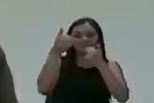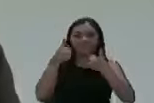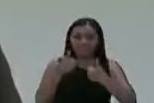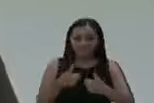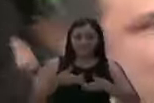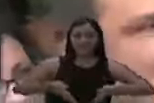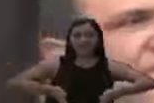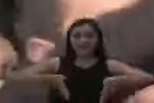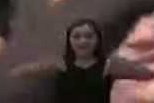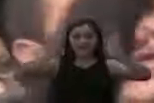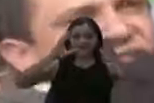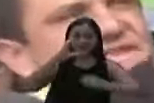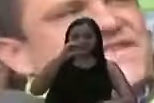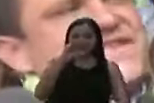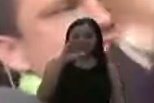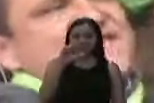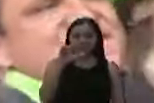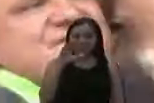la